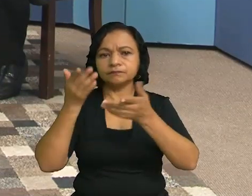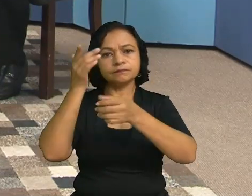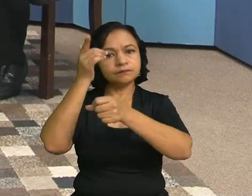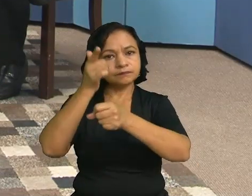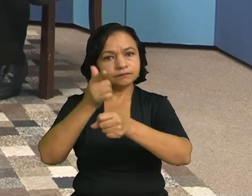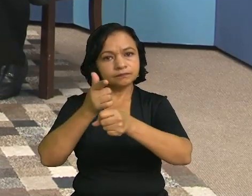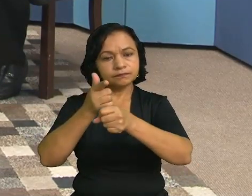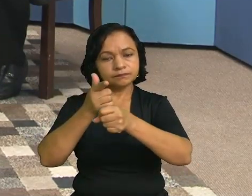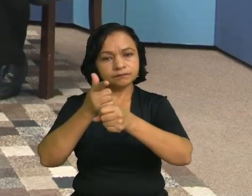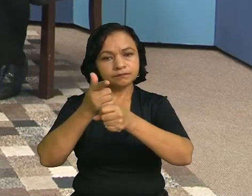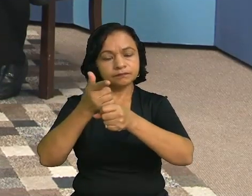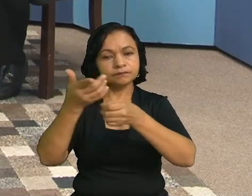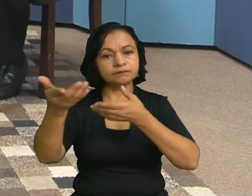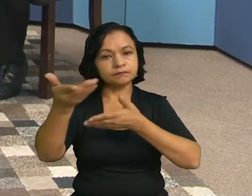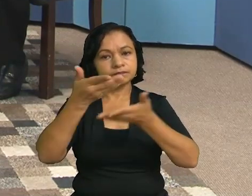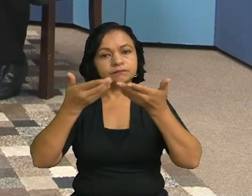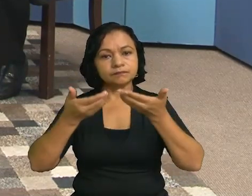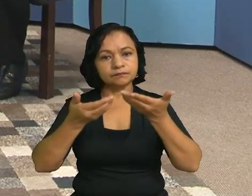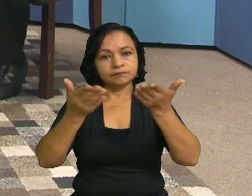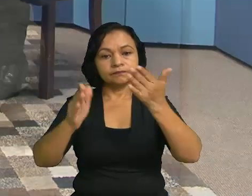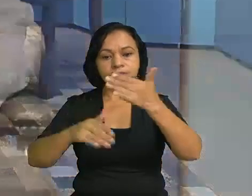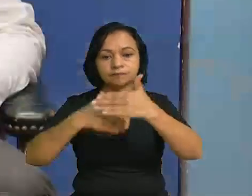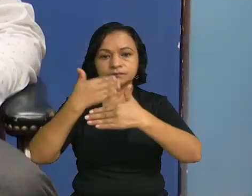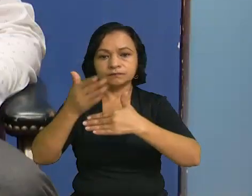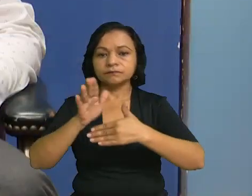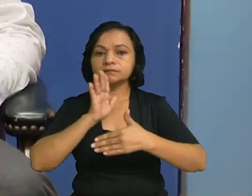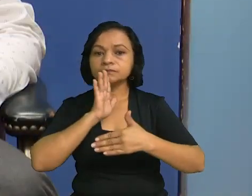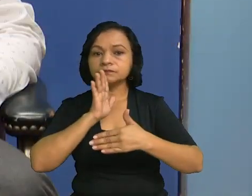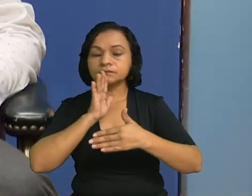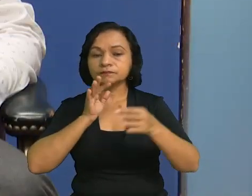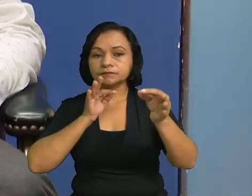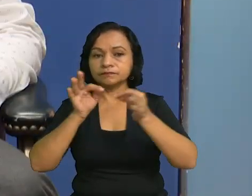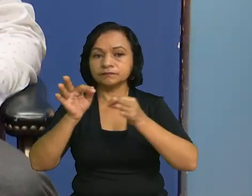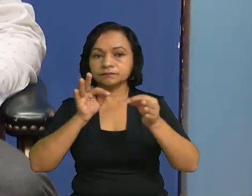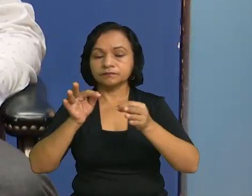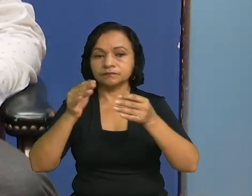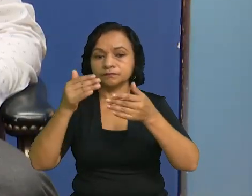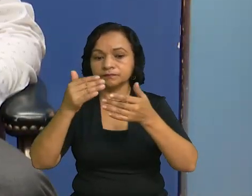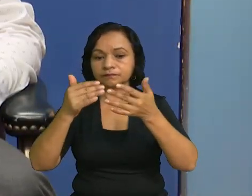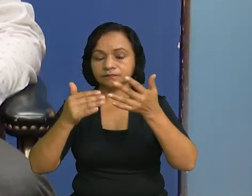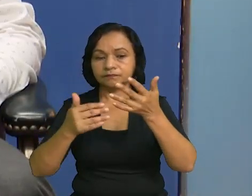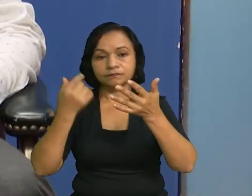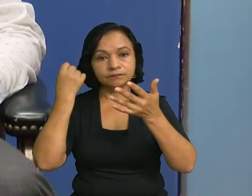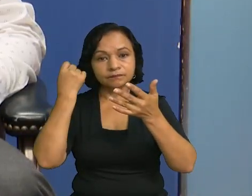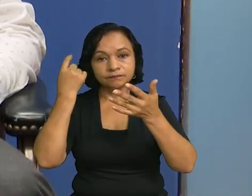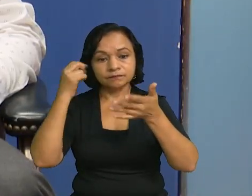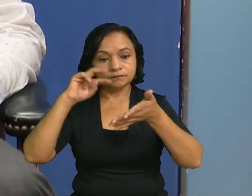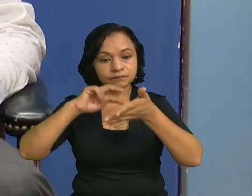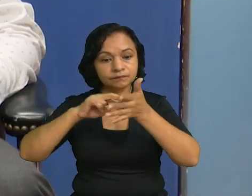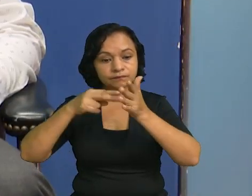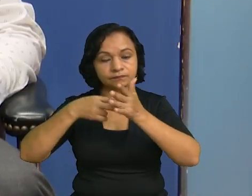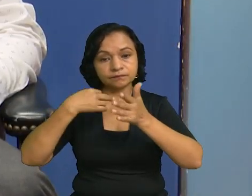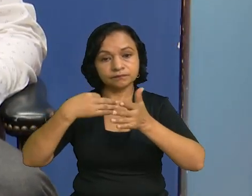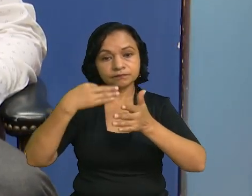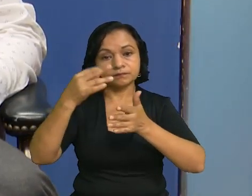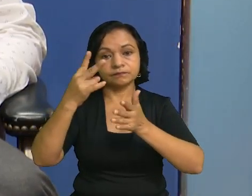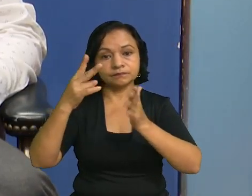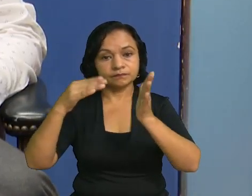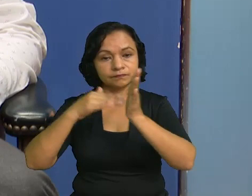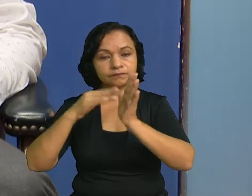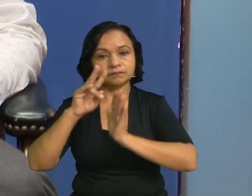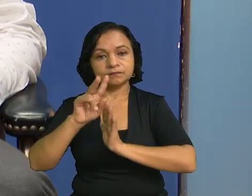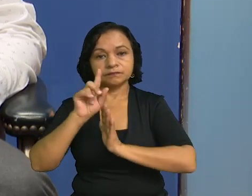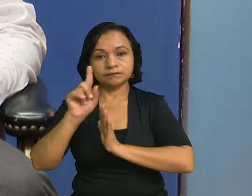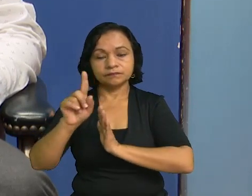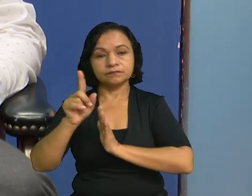compartirlo con nuestra audiencia y después le parece si escuchamos sus comentarios en torno a eso y entendemos pues lo que implican las rutas de tramos para el 2021 perfecto